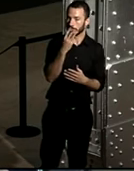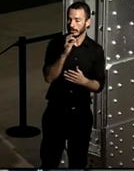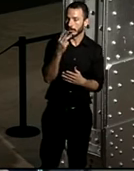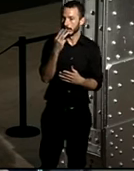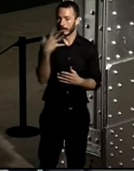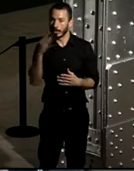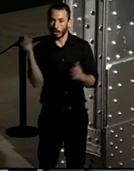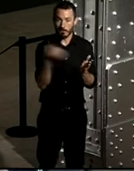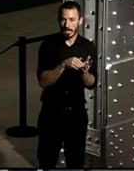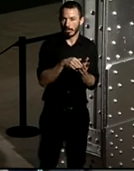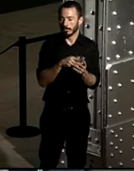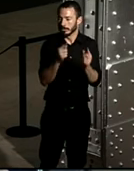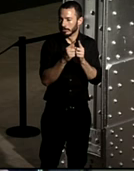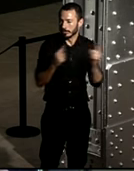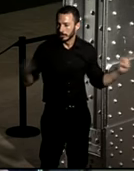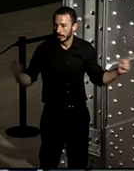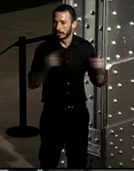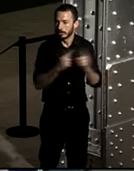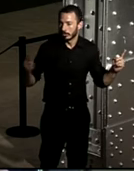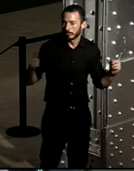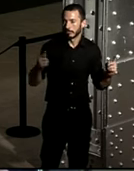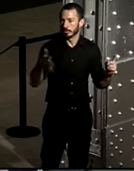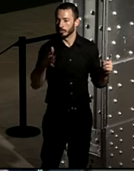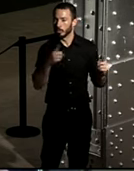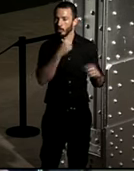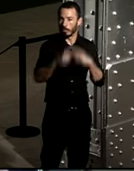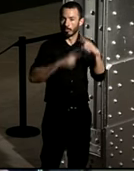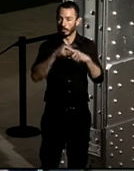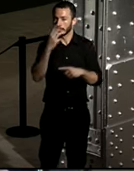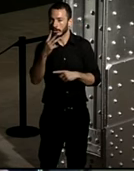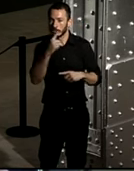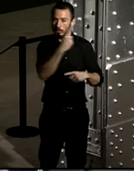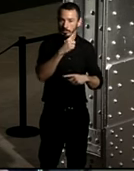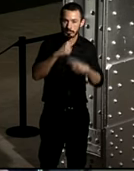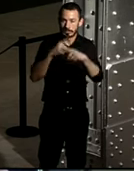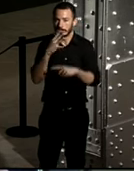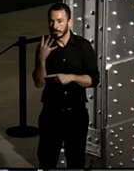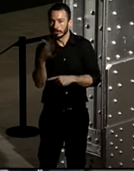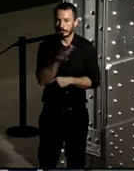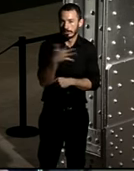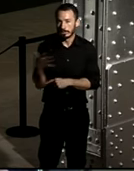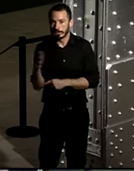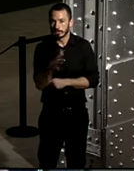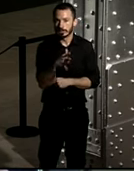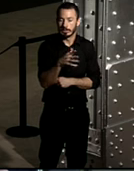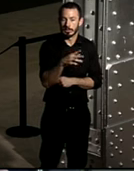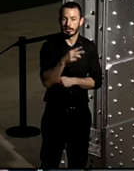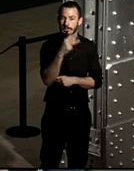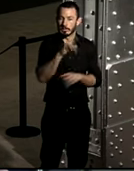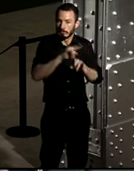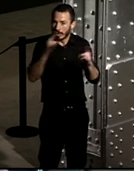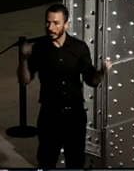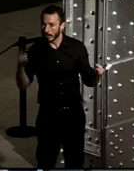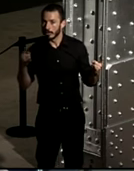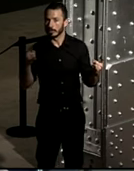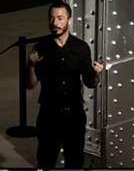35.000, que viene a ser, pues, 1x3, 1x4, creo que era. Es decir, 3 veces más de lo